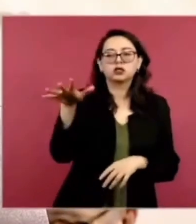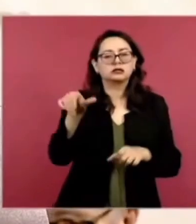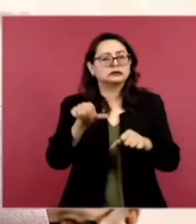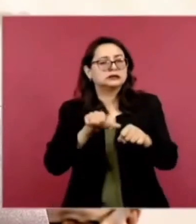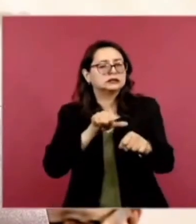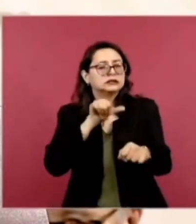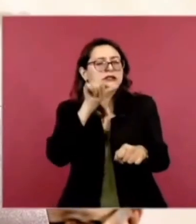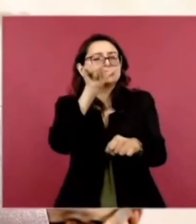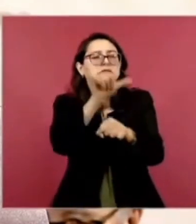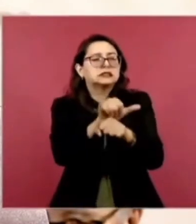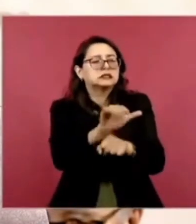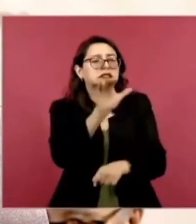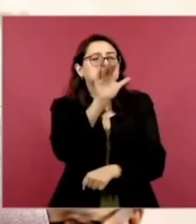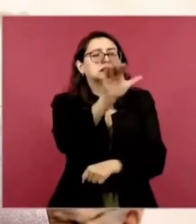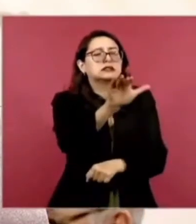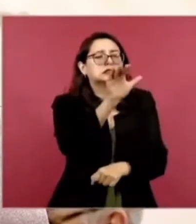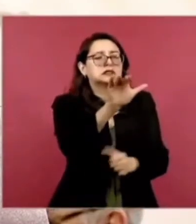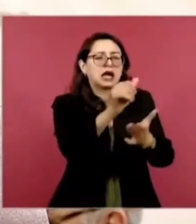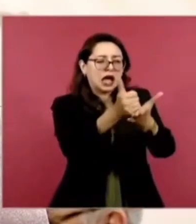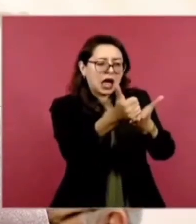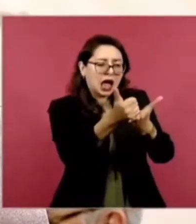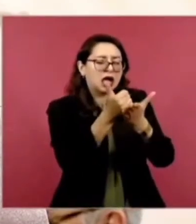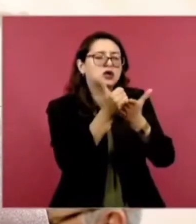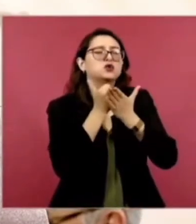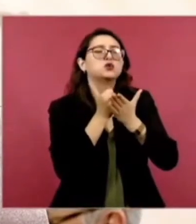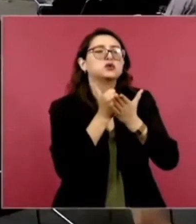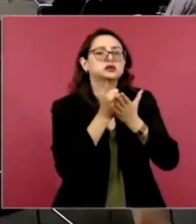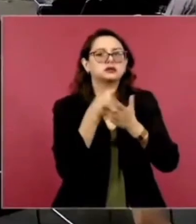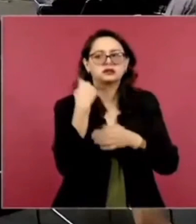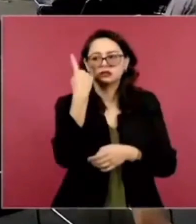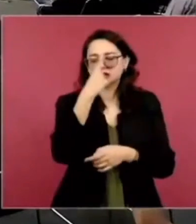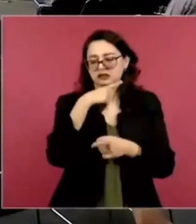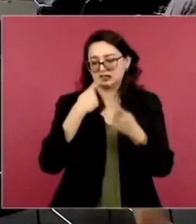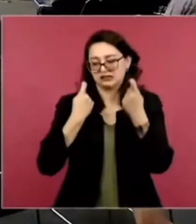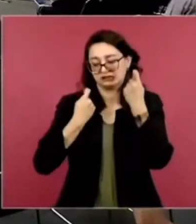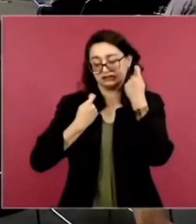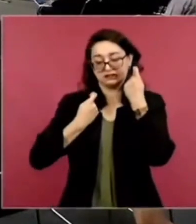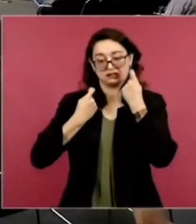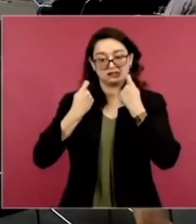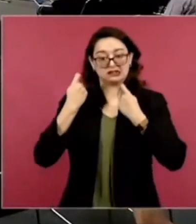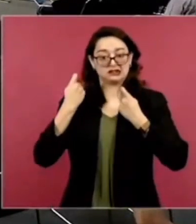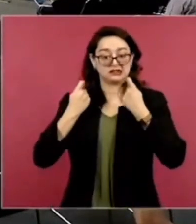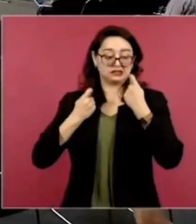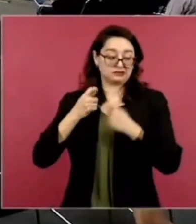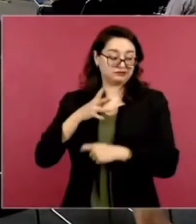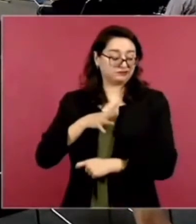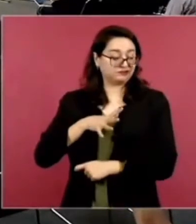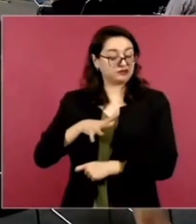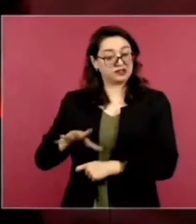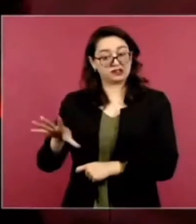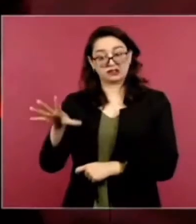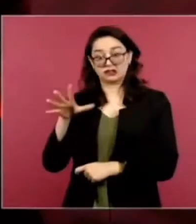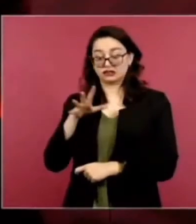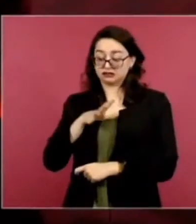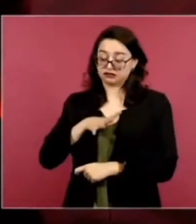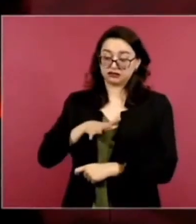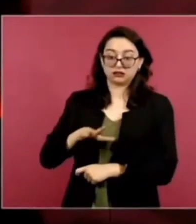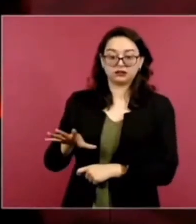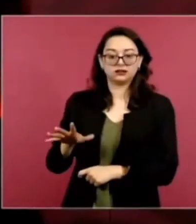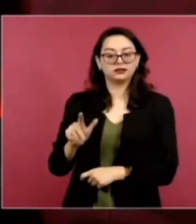que les causa la demanda de auxilio o de justicia de las gentes pobres.